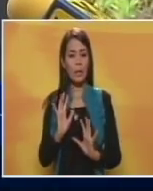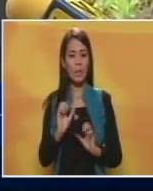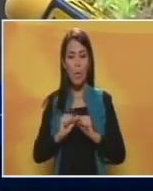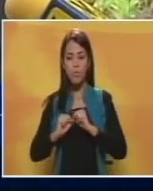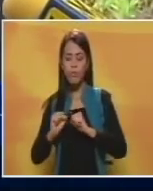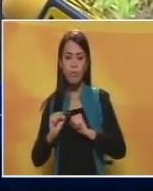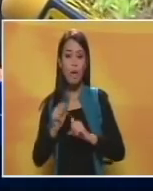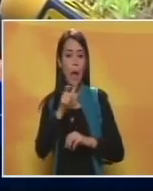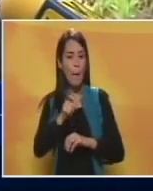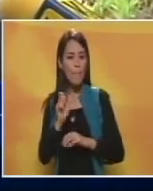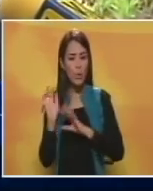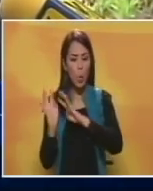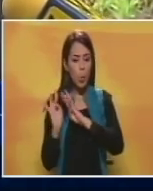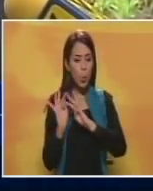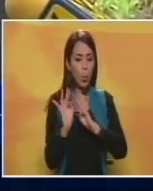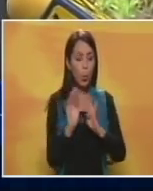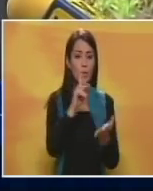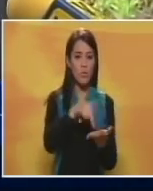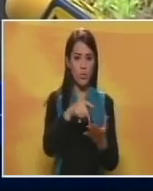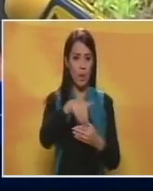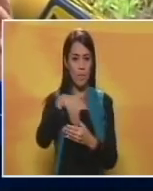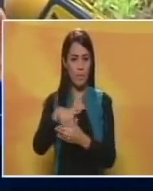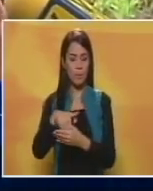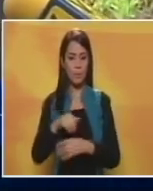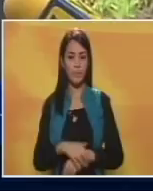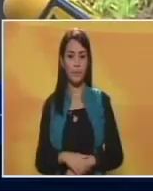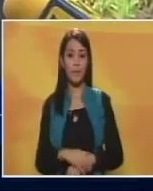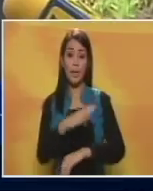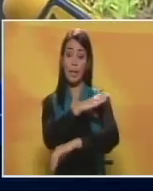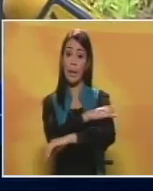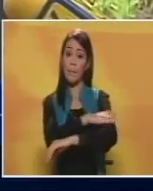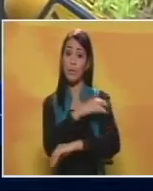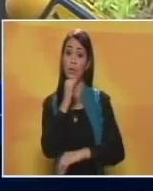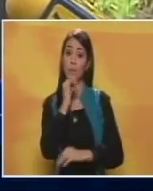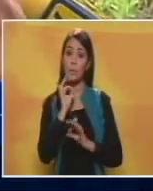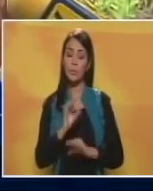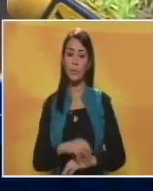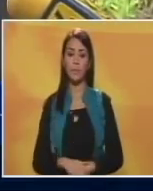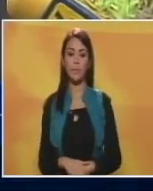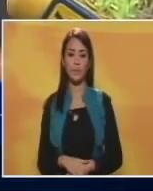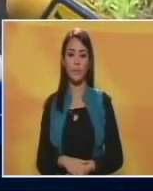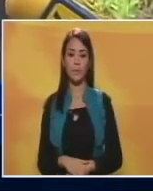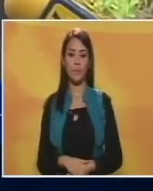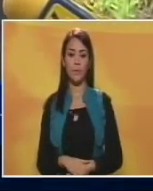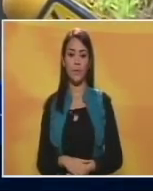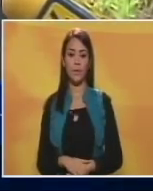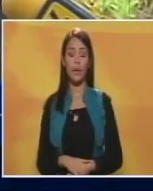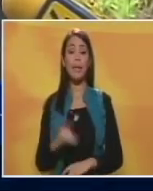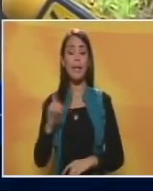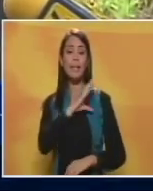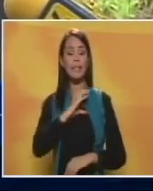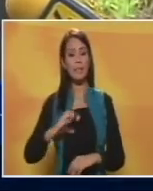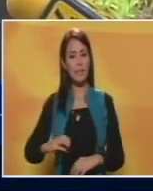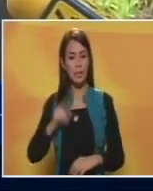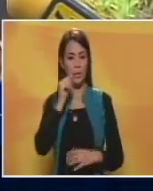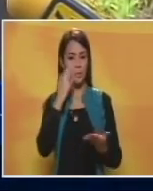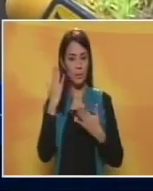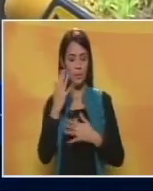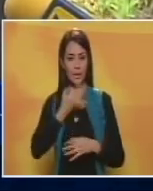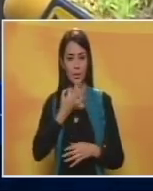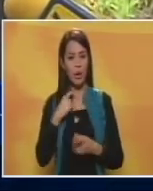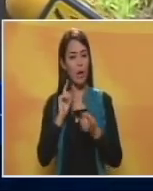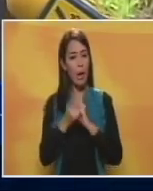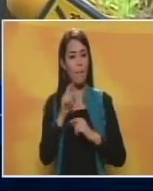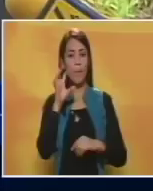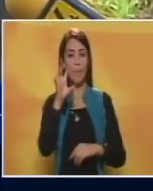al electorado y que todos vamos a ir a votar? Que la oposición le anuncie. El dirigente social cristiano aseguró que es necesario un cambio en el